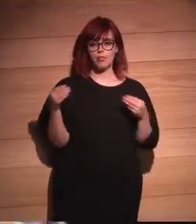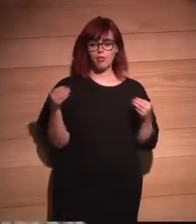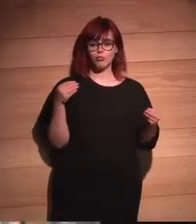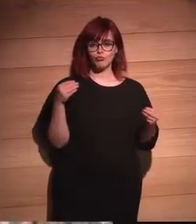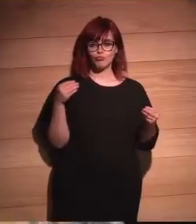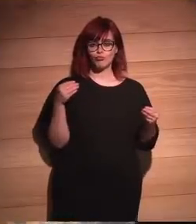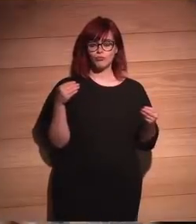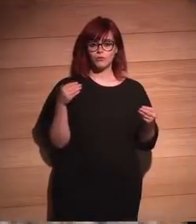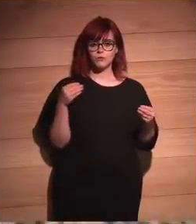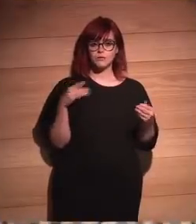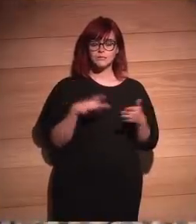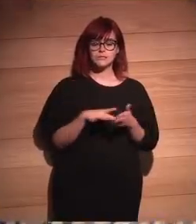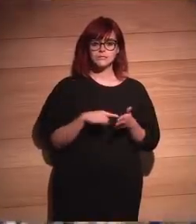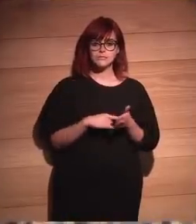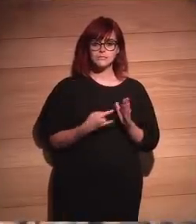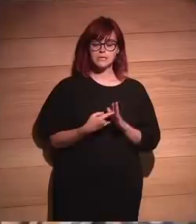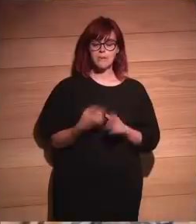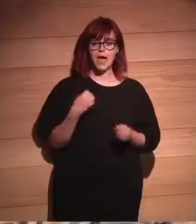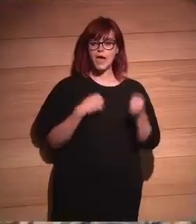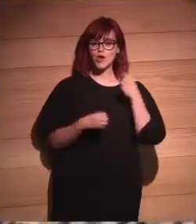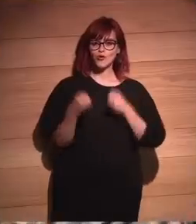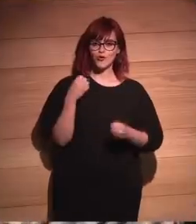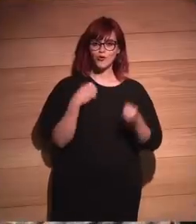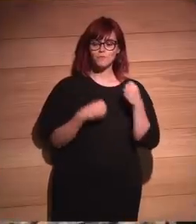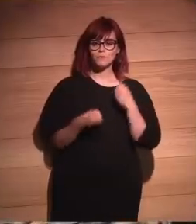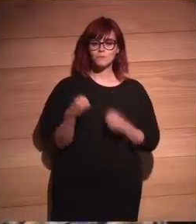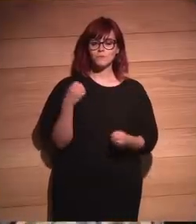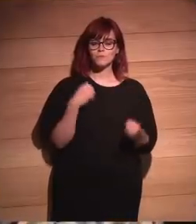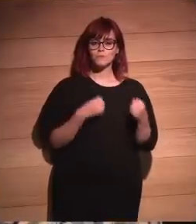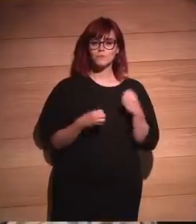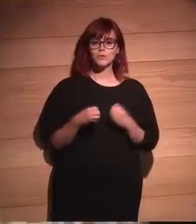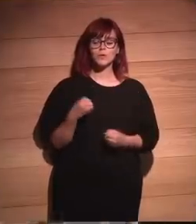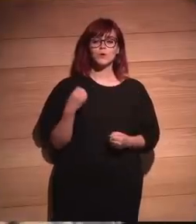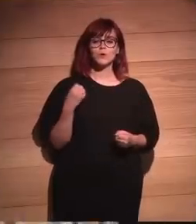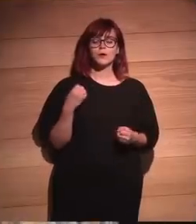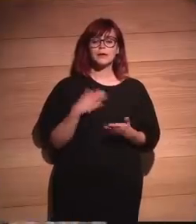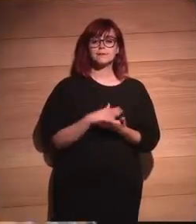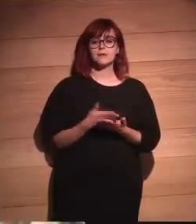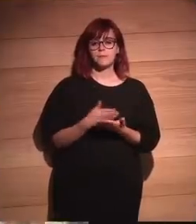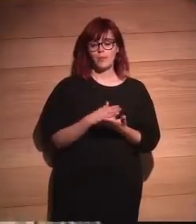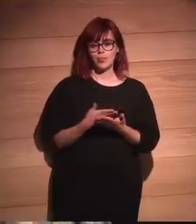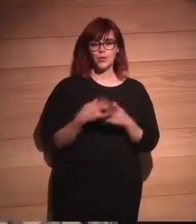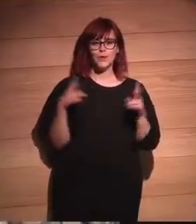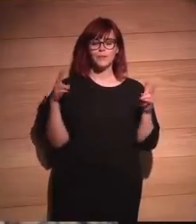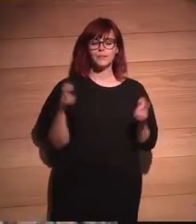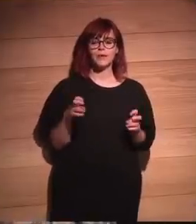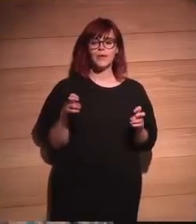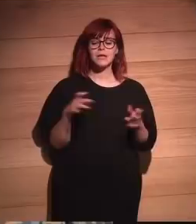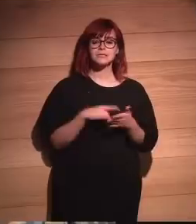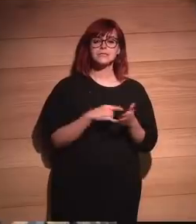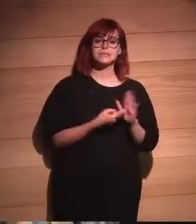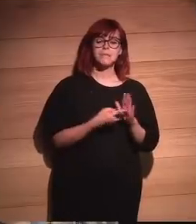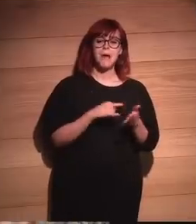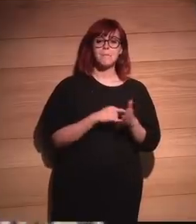acercándose al sistema económico, digamos, intermedio entre lo que era el